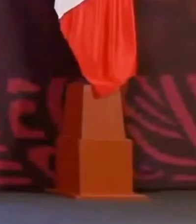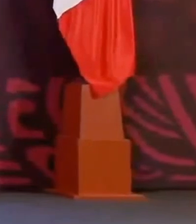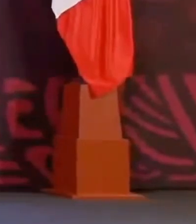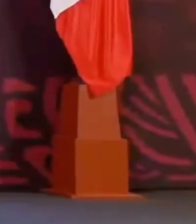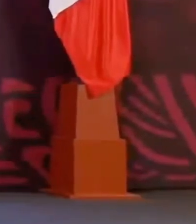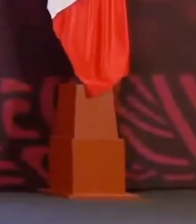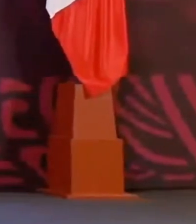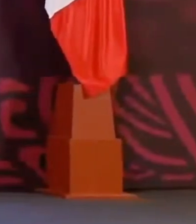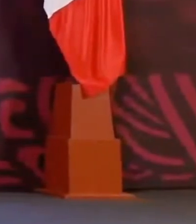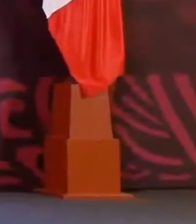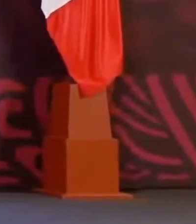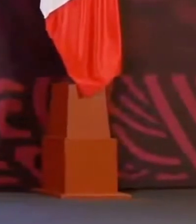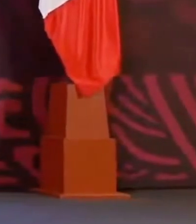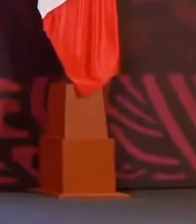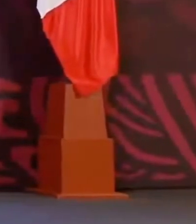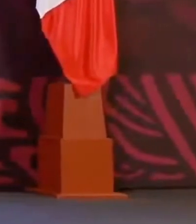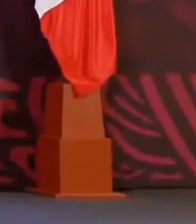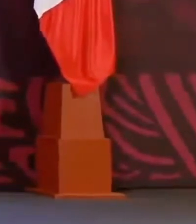en el 11,